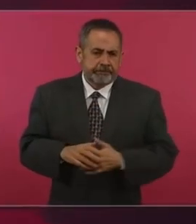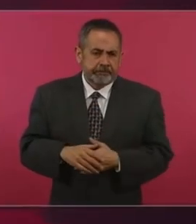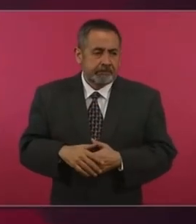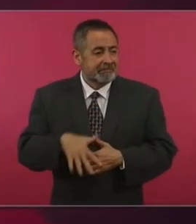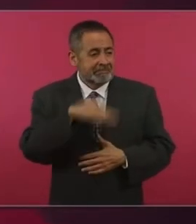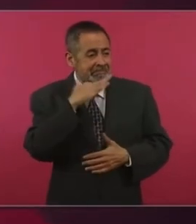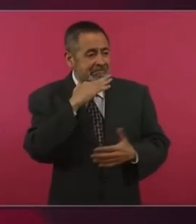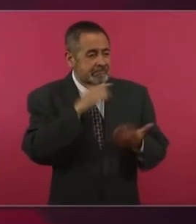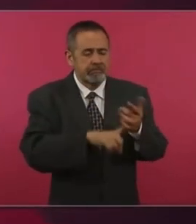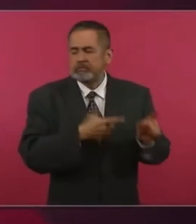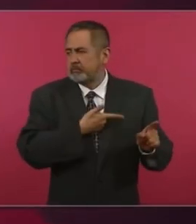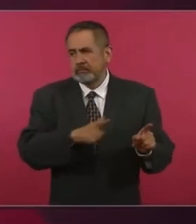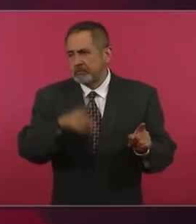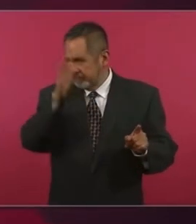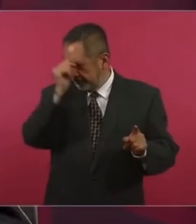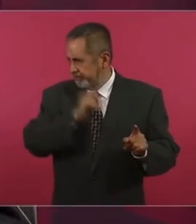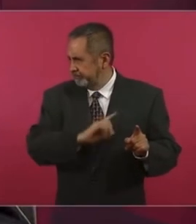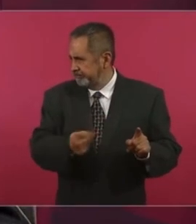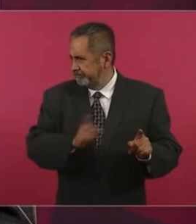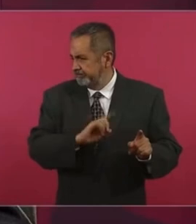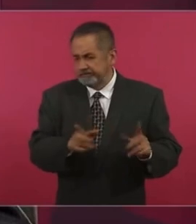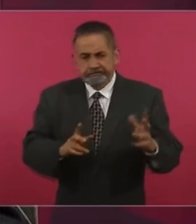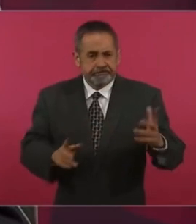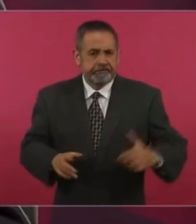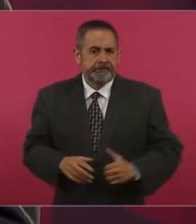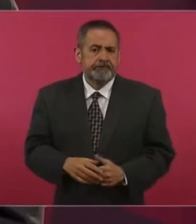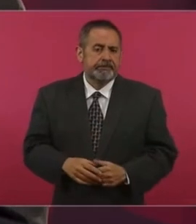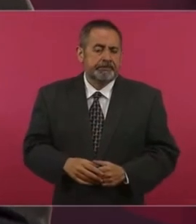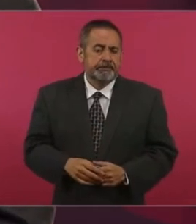Estoy en contra de